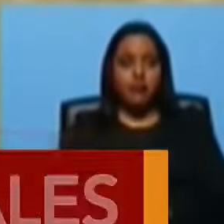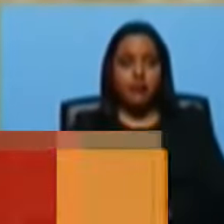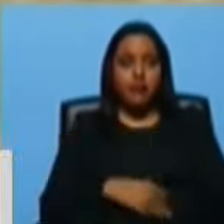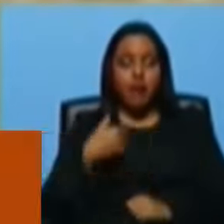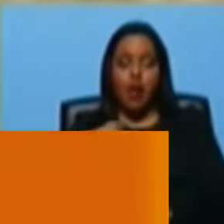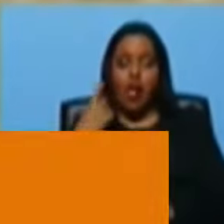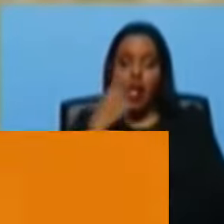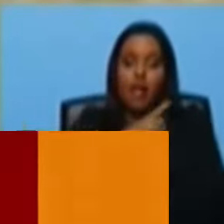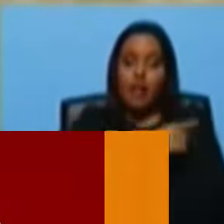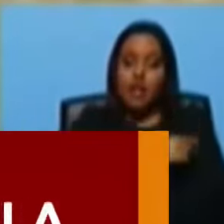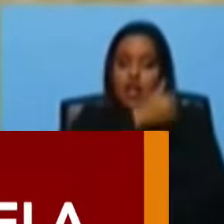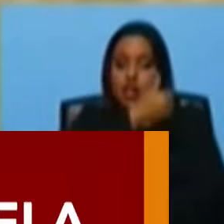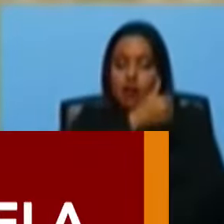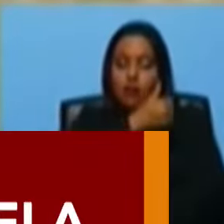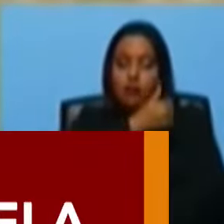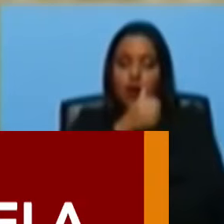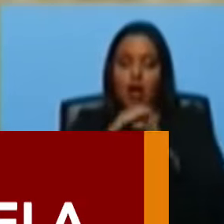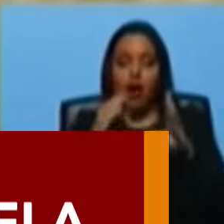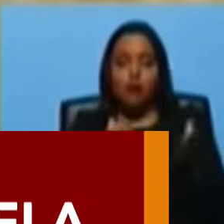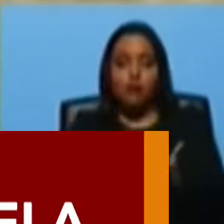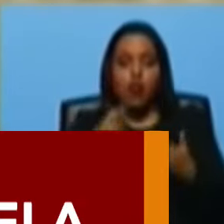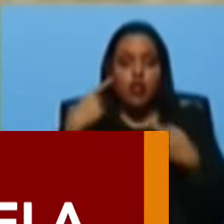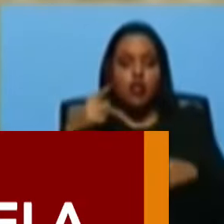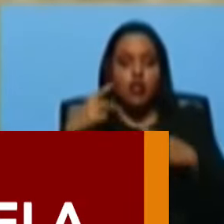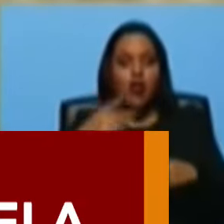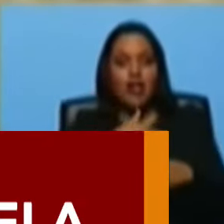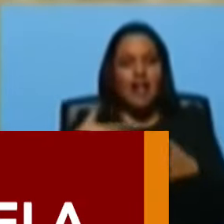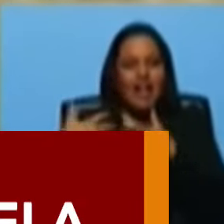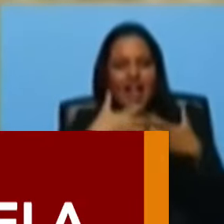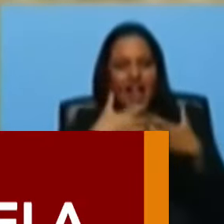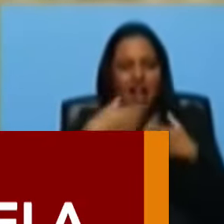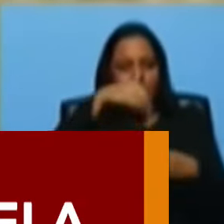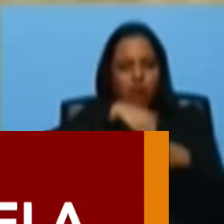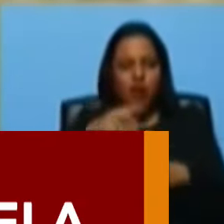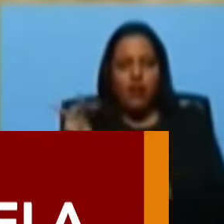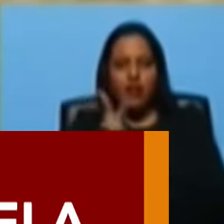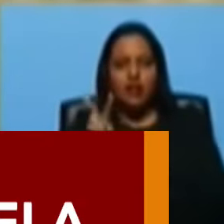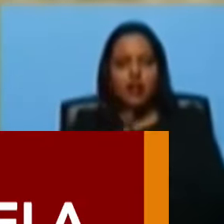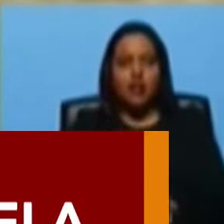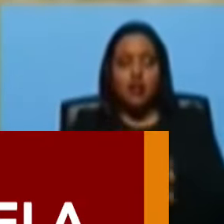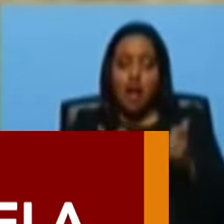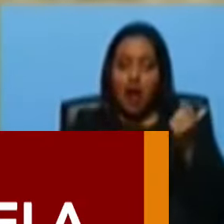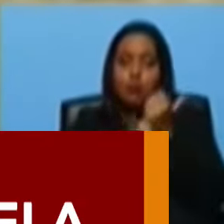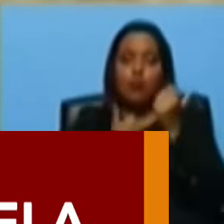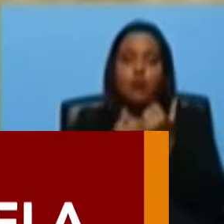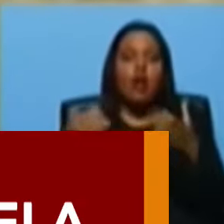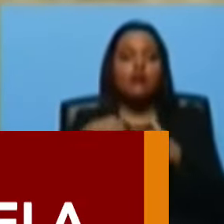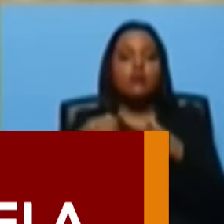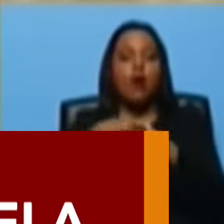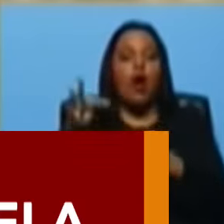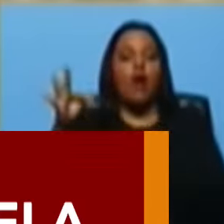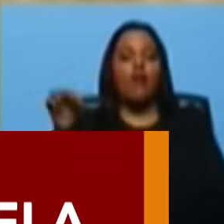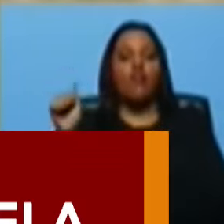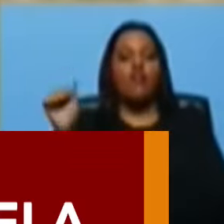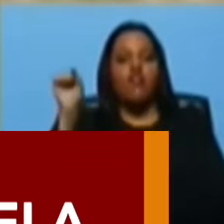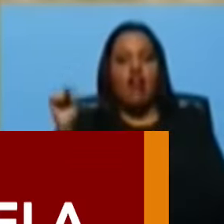los acusó de promover una guerra civil en el país que que atraviesa una crisis política luego de las elecciones del 28 de julio y el resultado